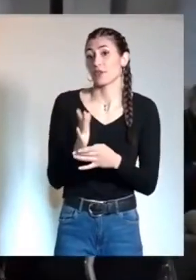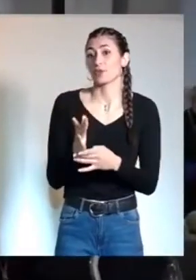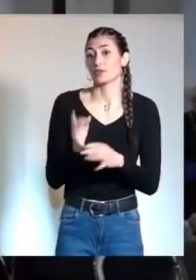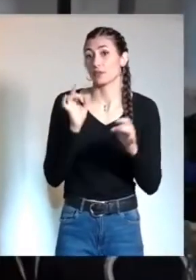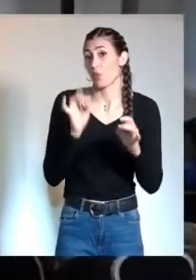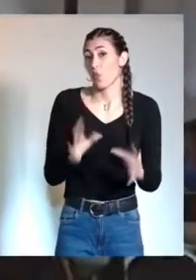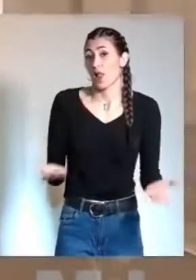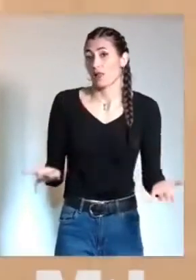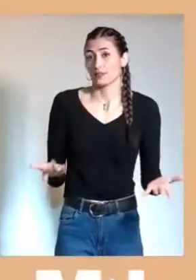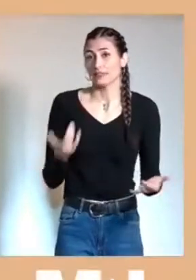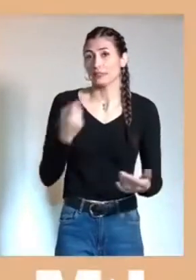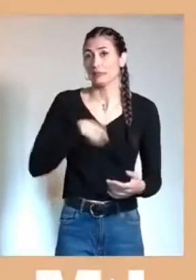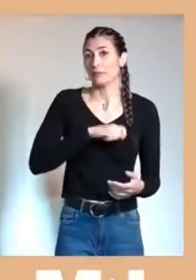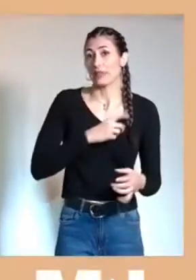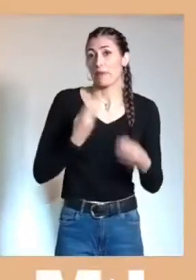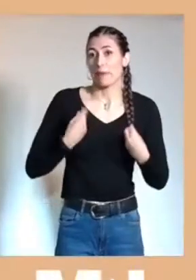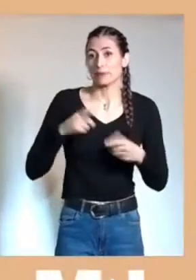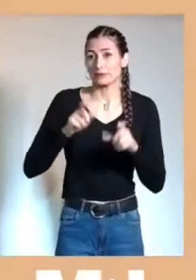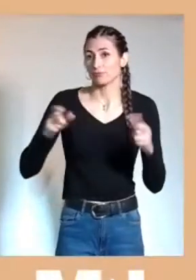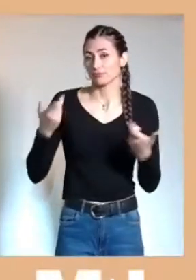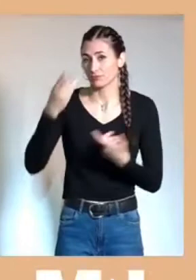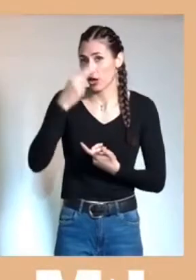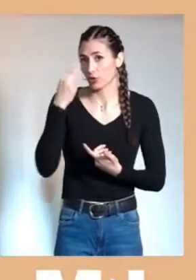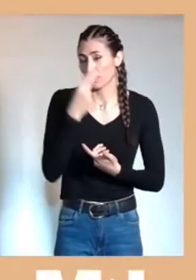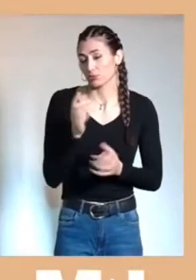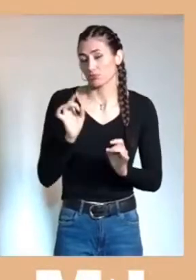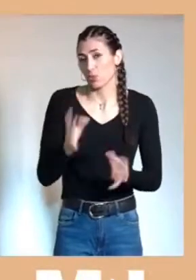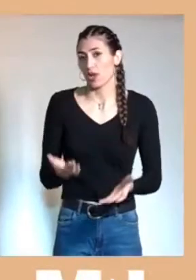católica, hay mucha gente musulmana.